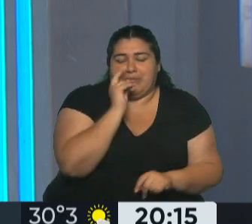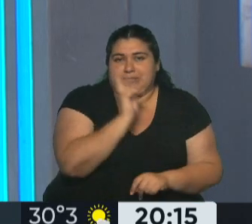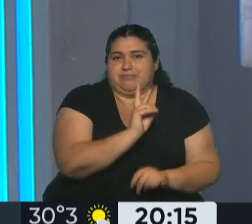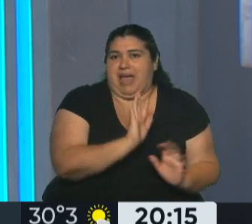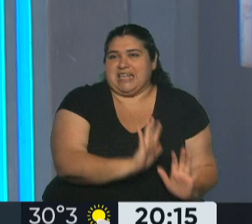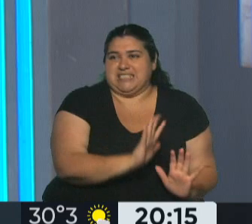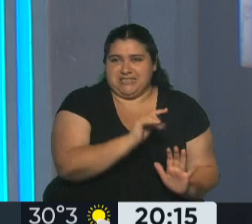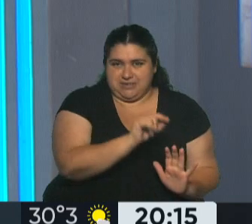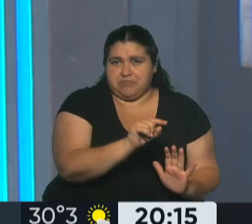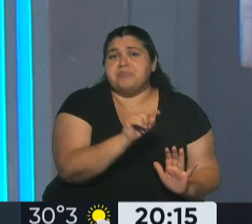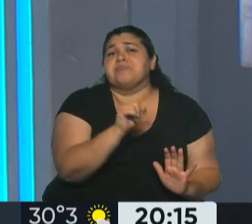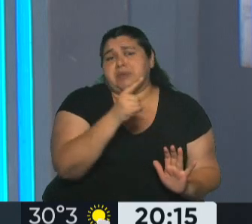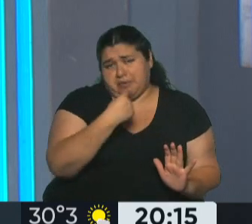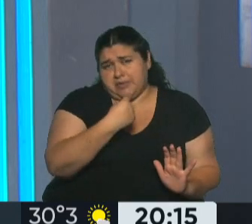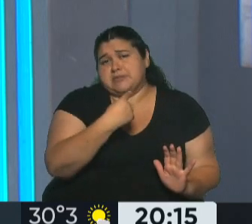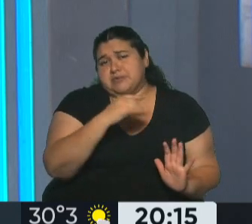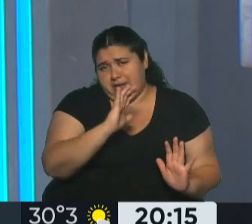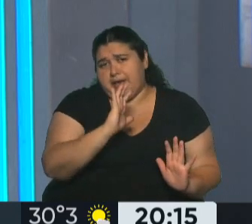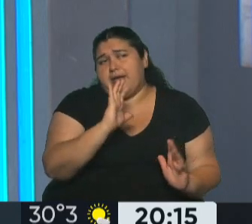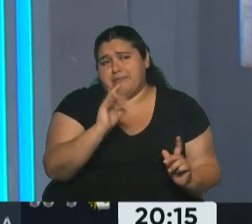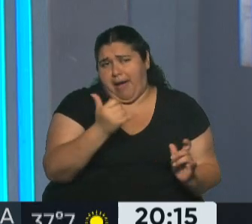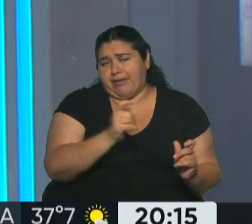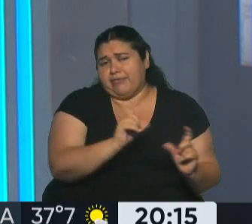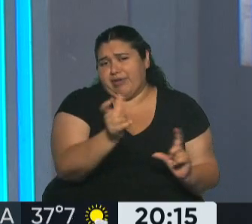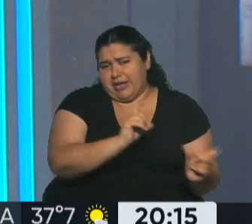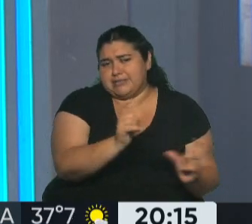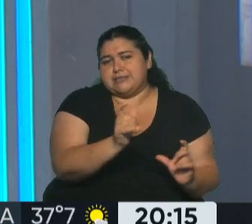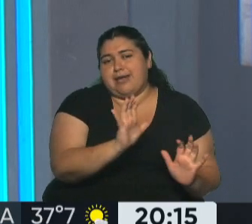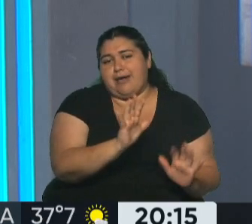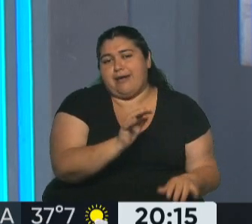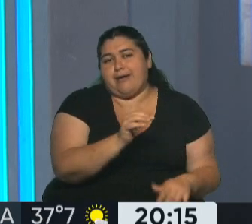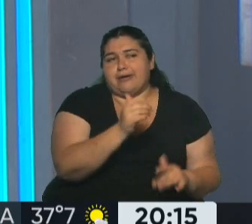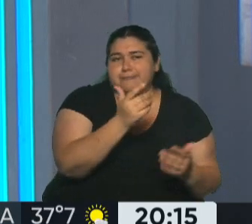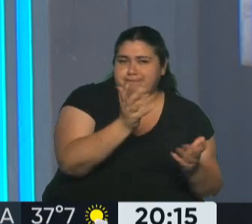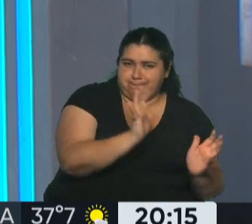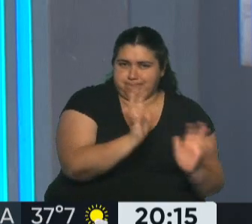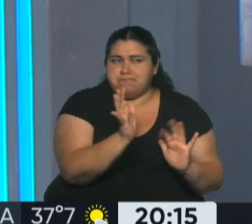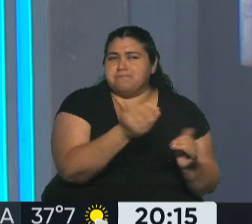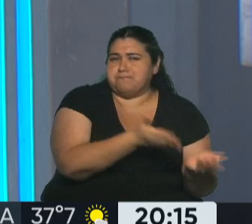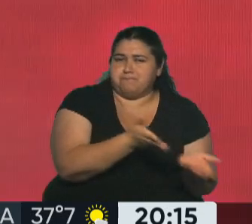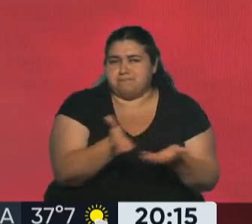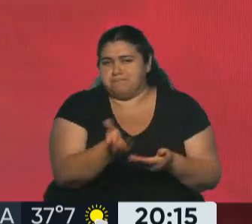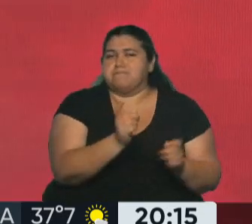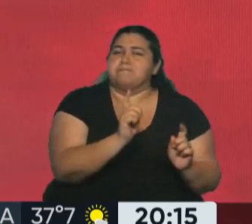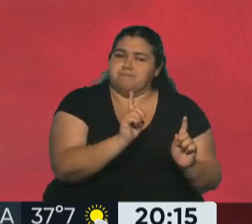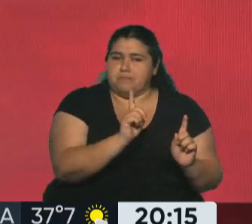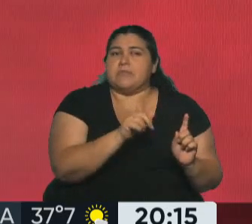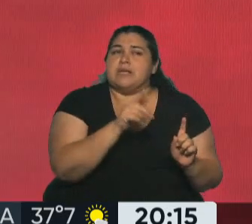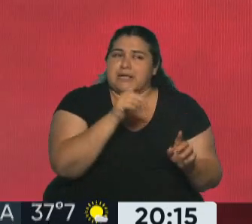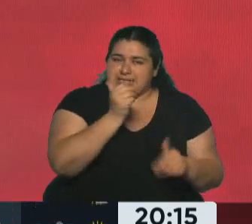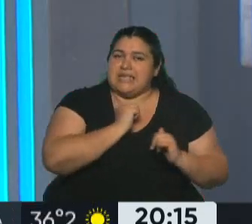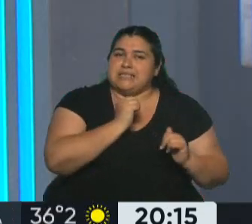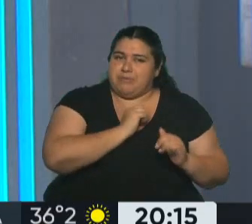seguramente dicen hay una exigua diferencia eh de uno hacia otro va a ser muy reñida la elección espera una alta concurrencia de